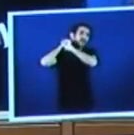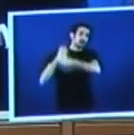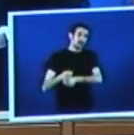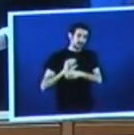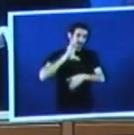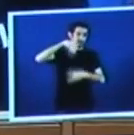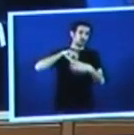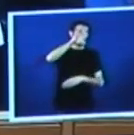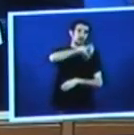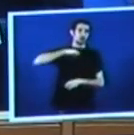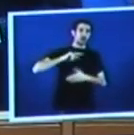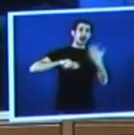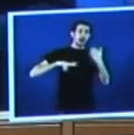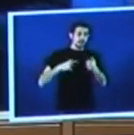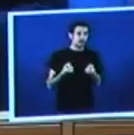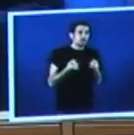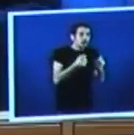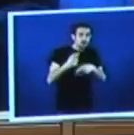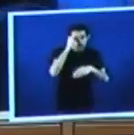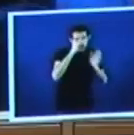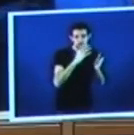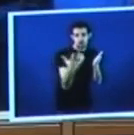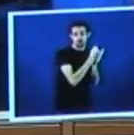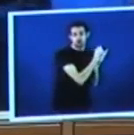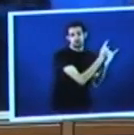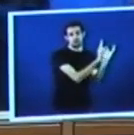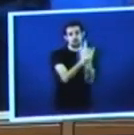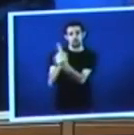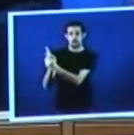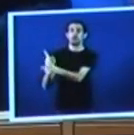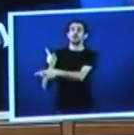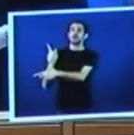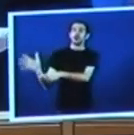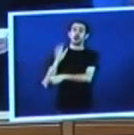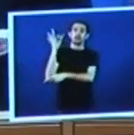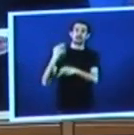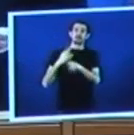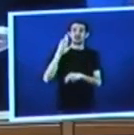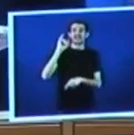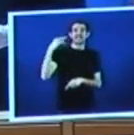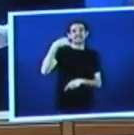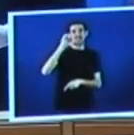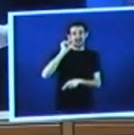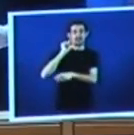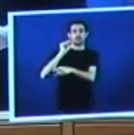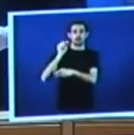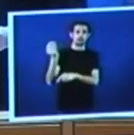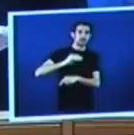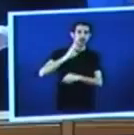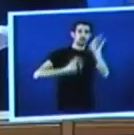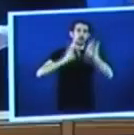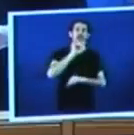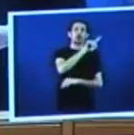autónoma. Señoría, estamos acreditando que en políticas sociales nos risga incrementamos un 11%, los